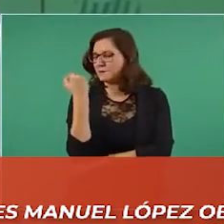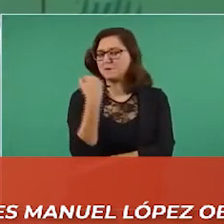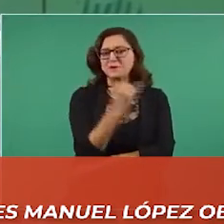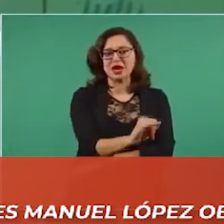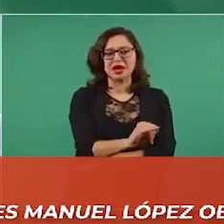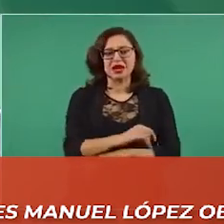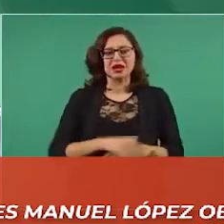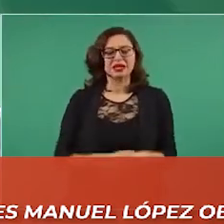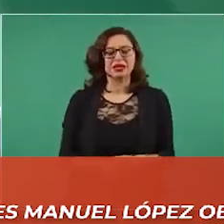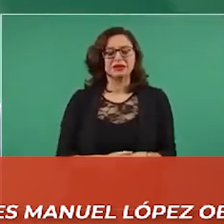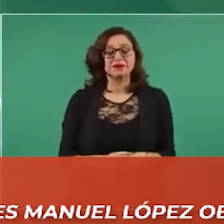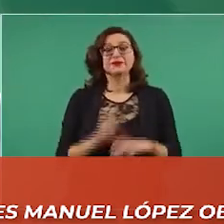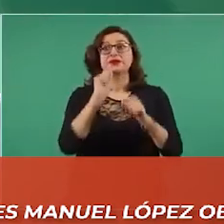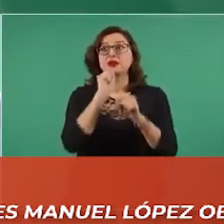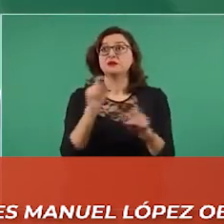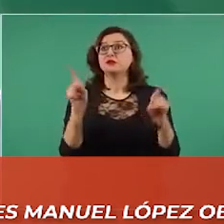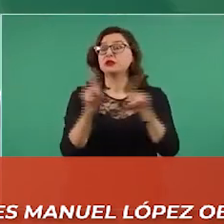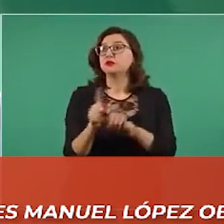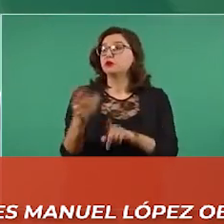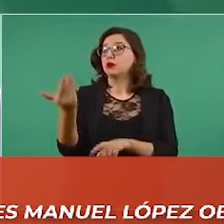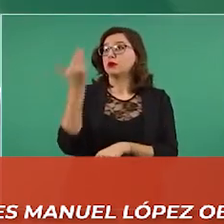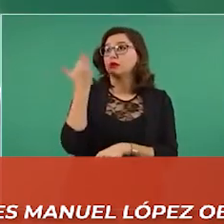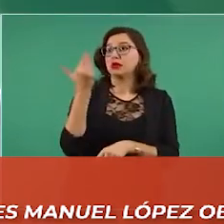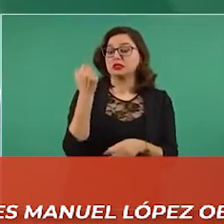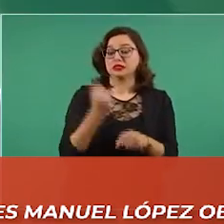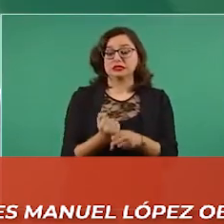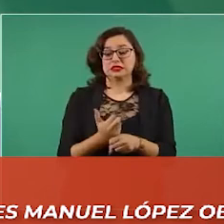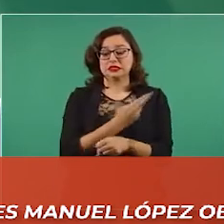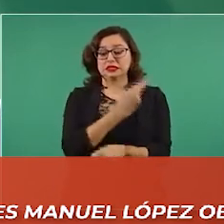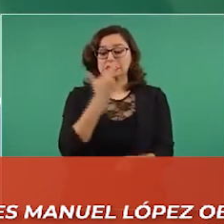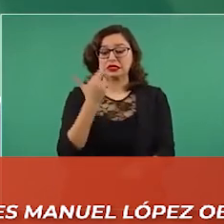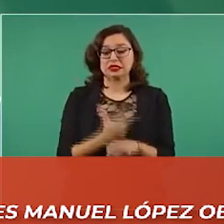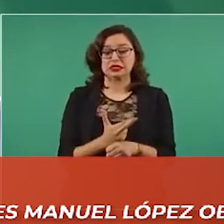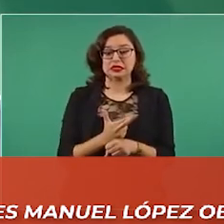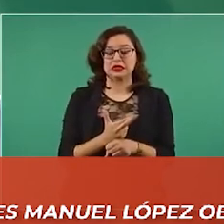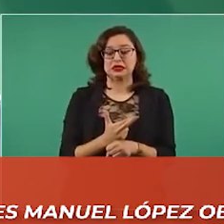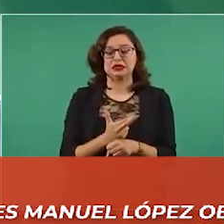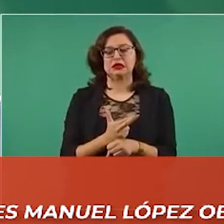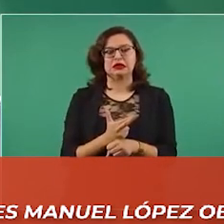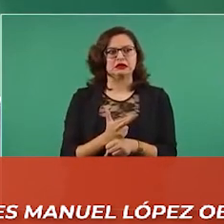secretario de Economía o de Hacienda del gobierno legítimo,